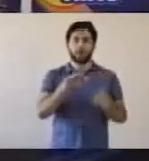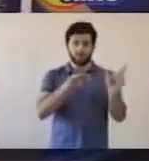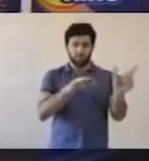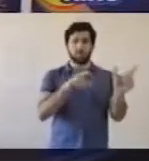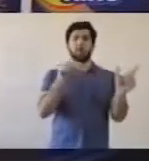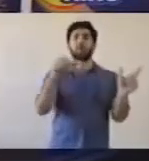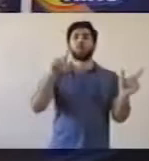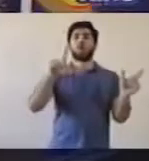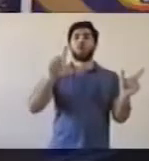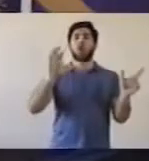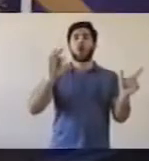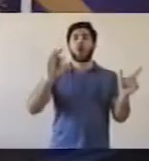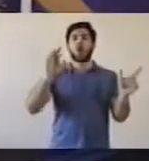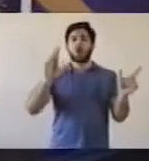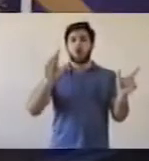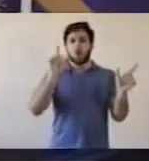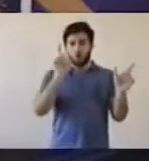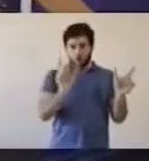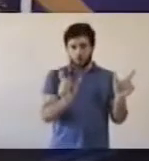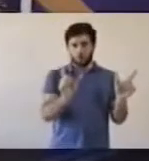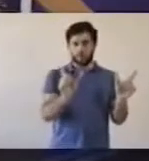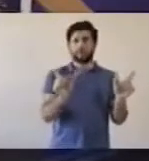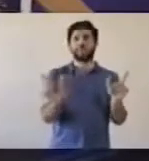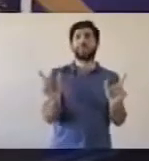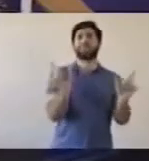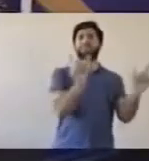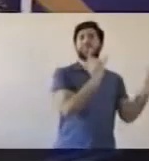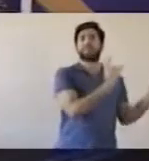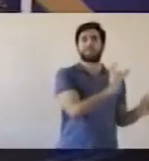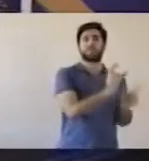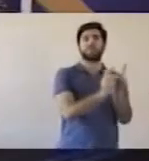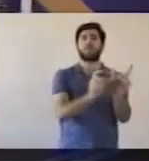A ver, nuevamente. Loro.